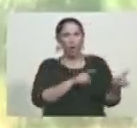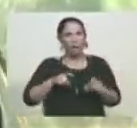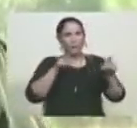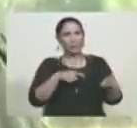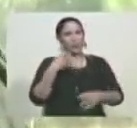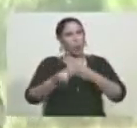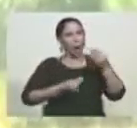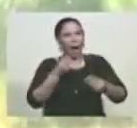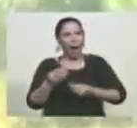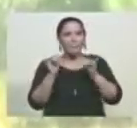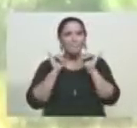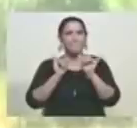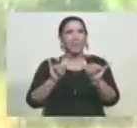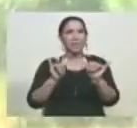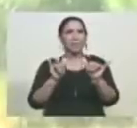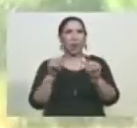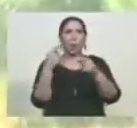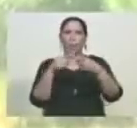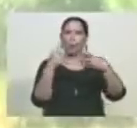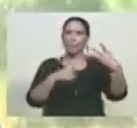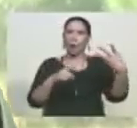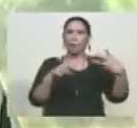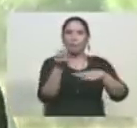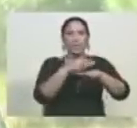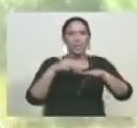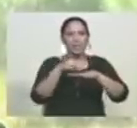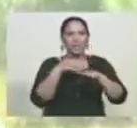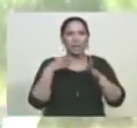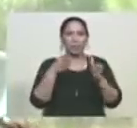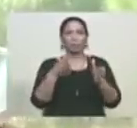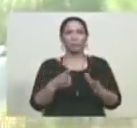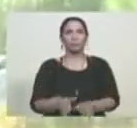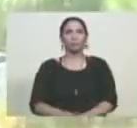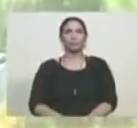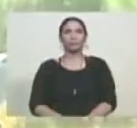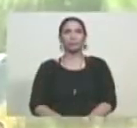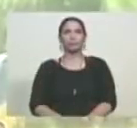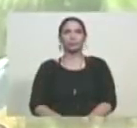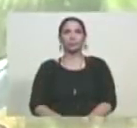lo mismo y todos los diferentes ministerios.